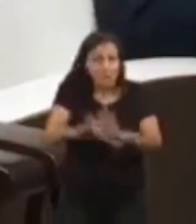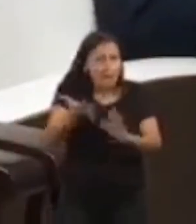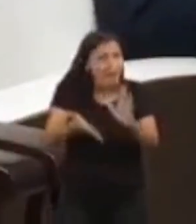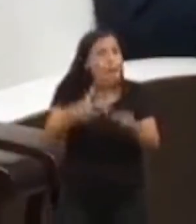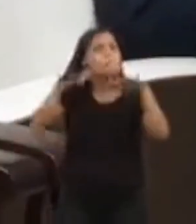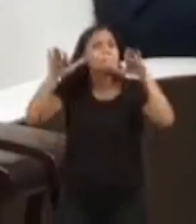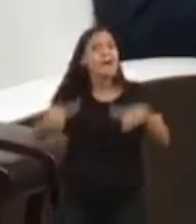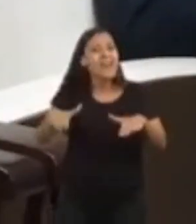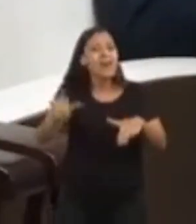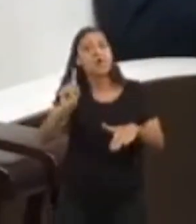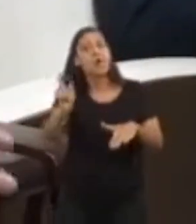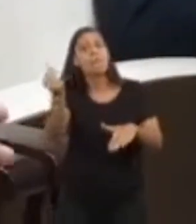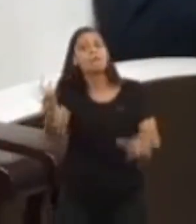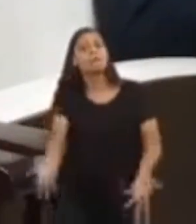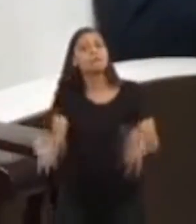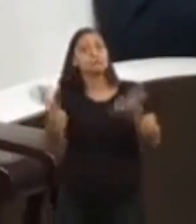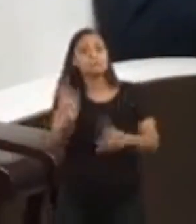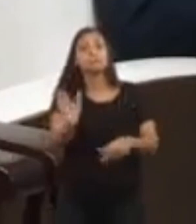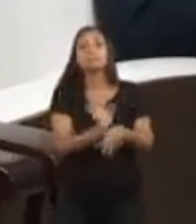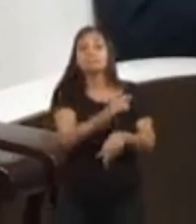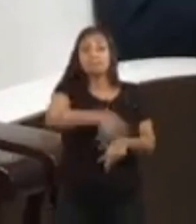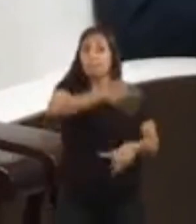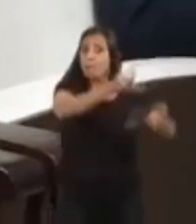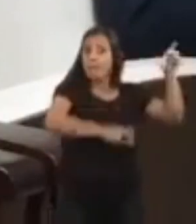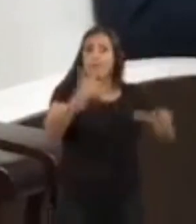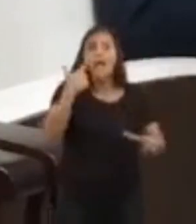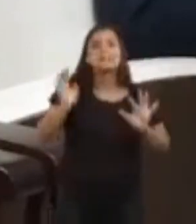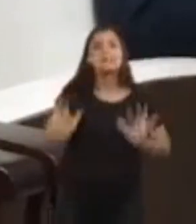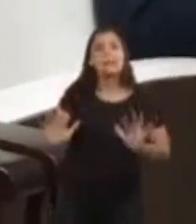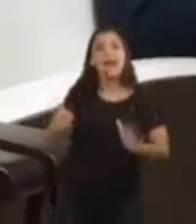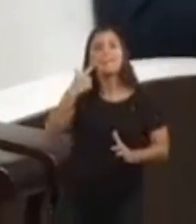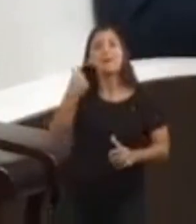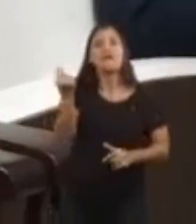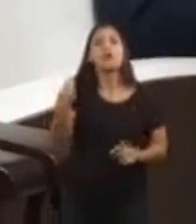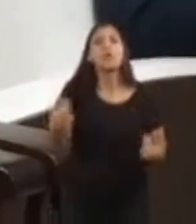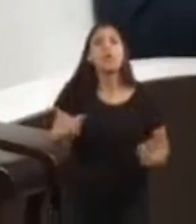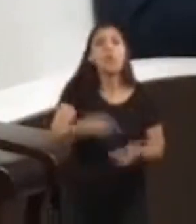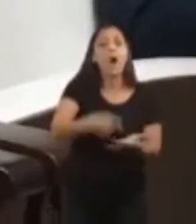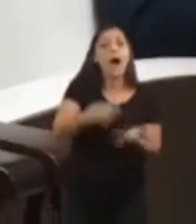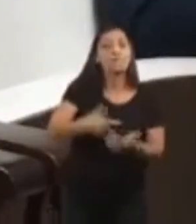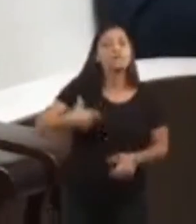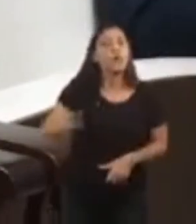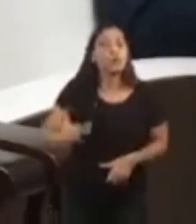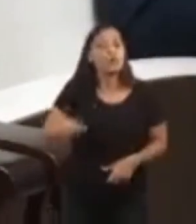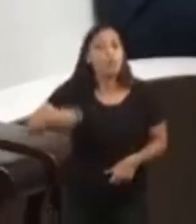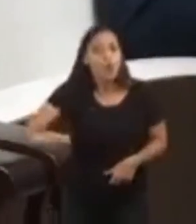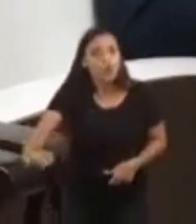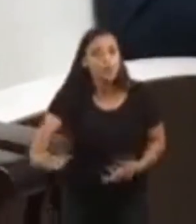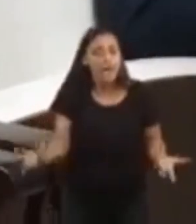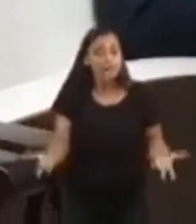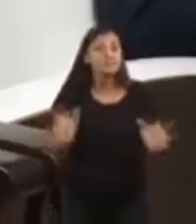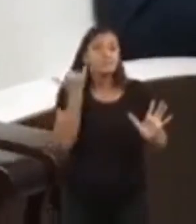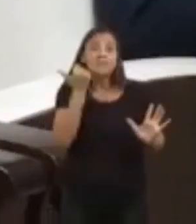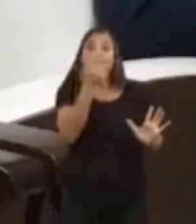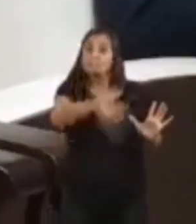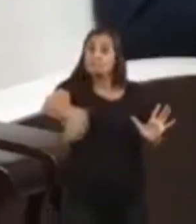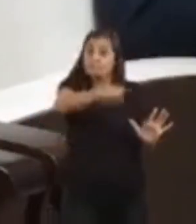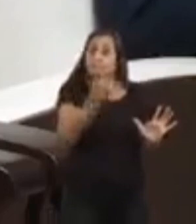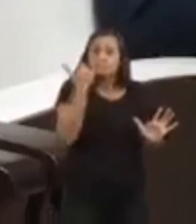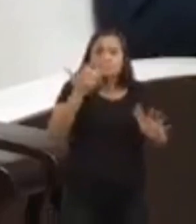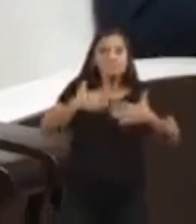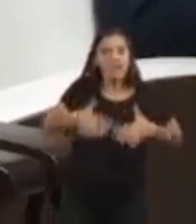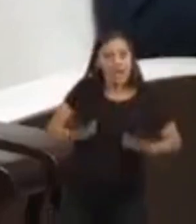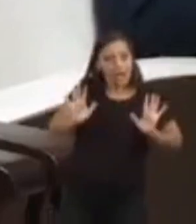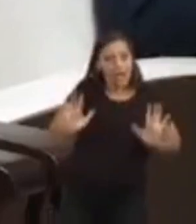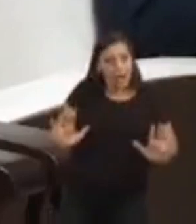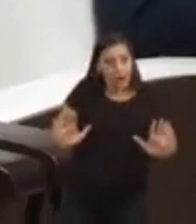aquel afiliado que está esperando la boleta ya tenga este de alguna manera este freno no este